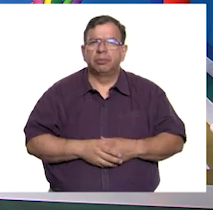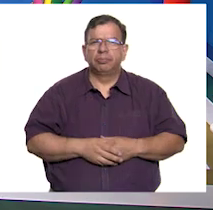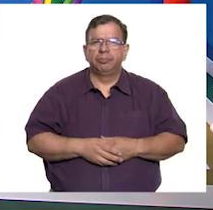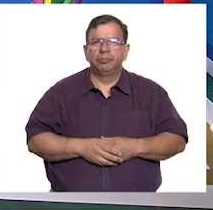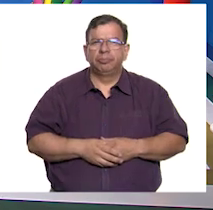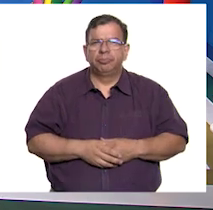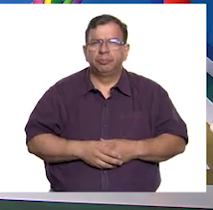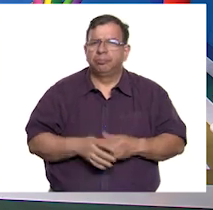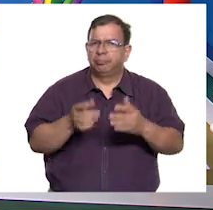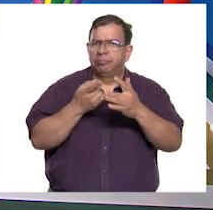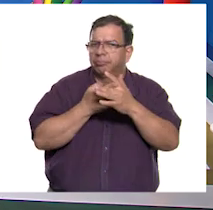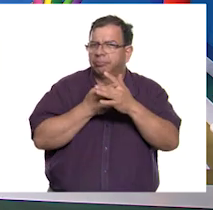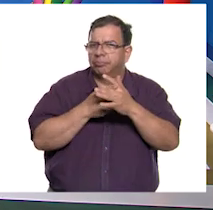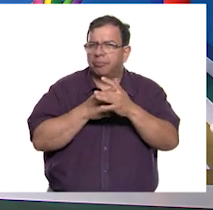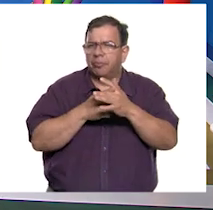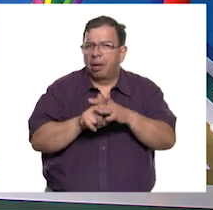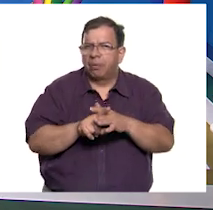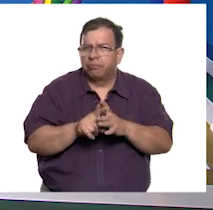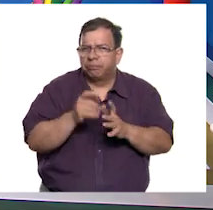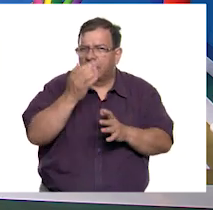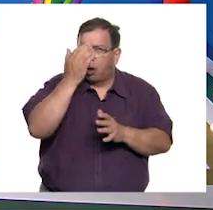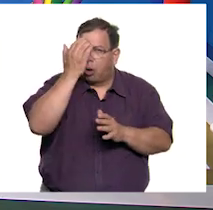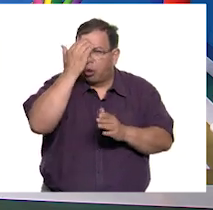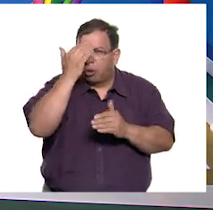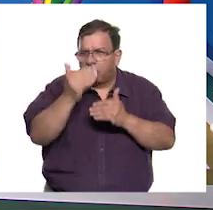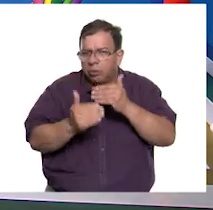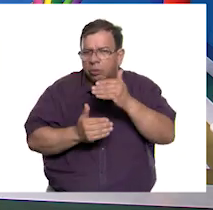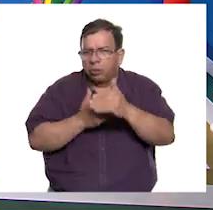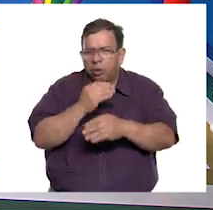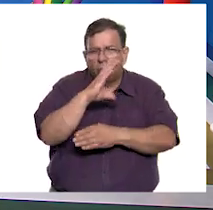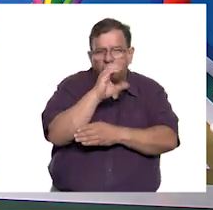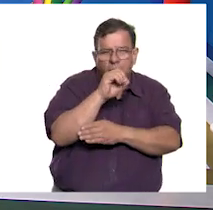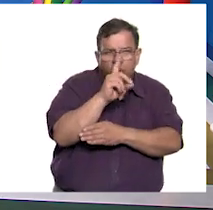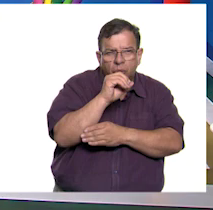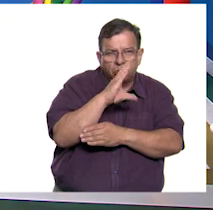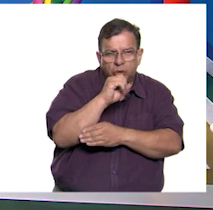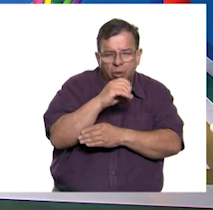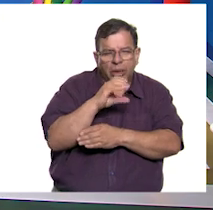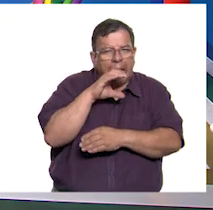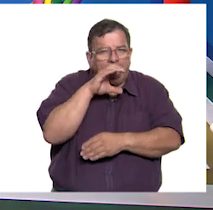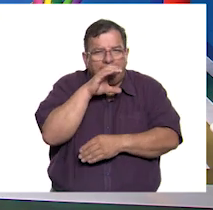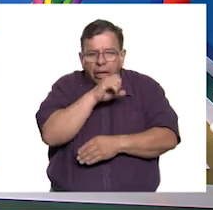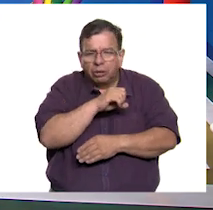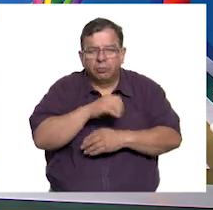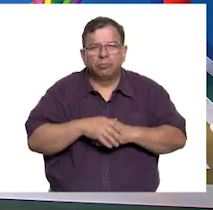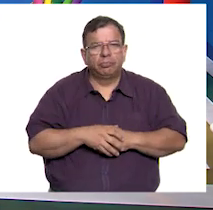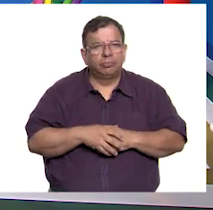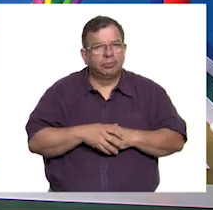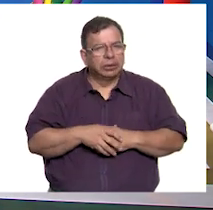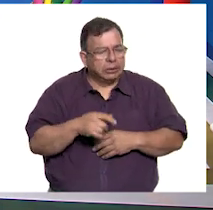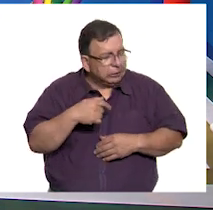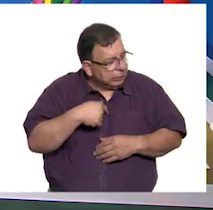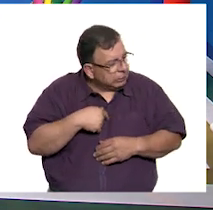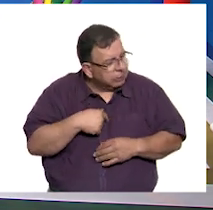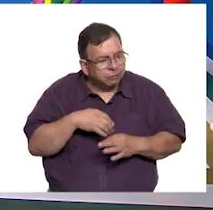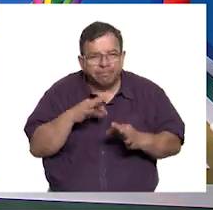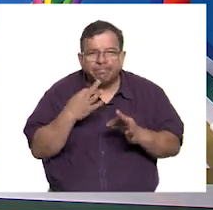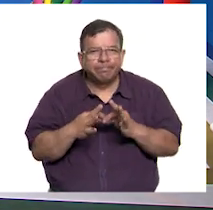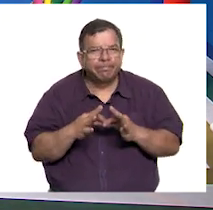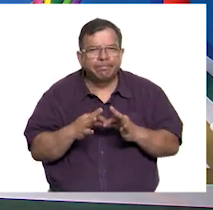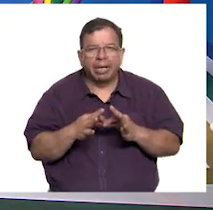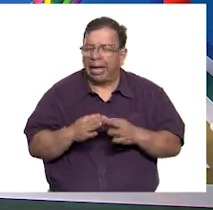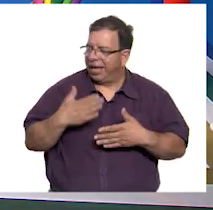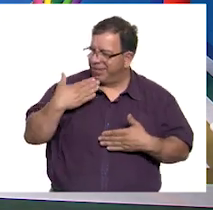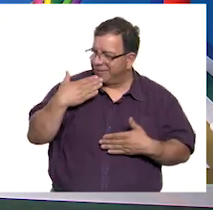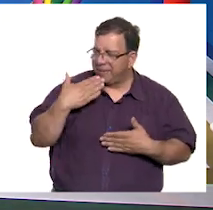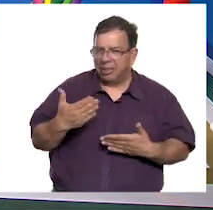Pues vamos a comenzar para que conozcamos los procesos de conducción del calor. Perfecto, yo ya estoy listísima.